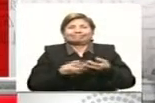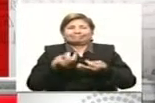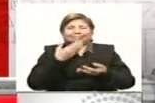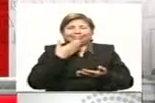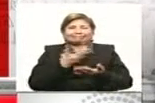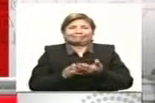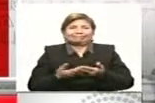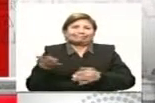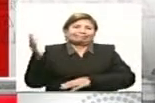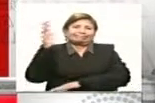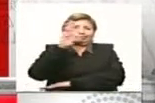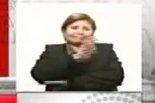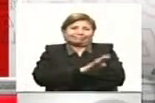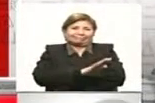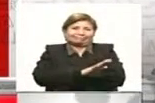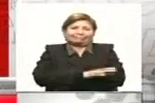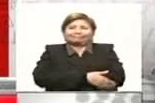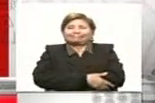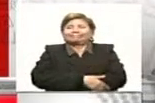buenas tardes.